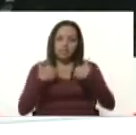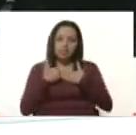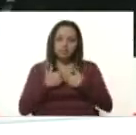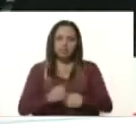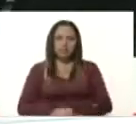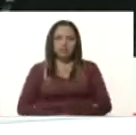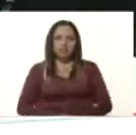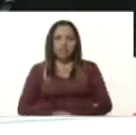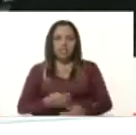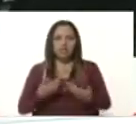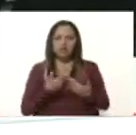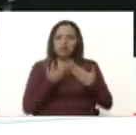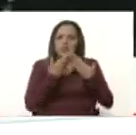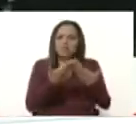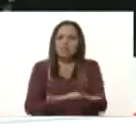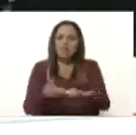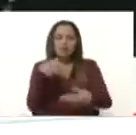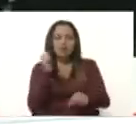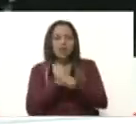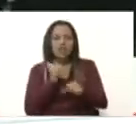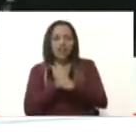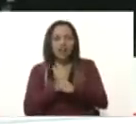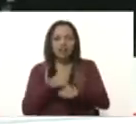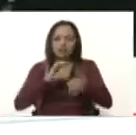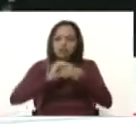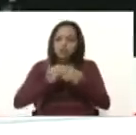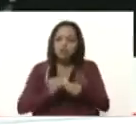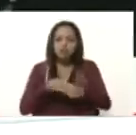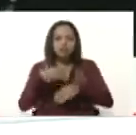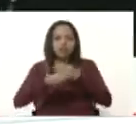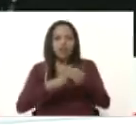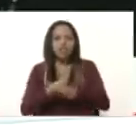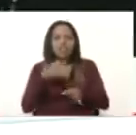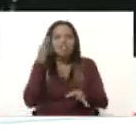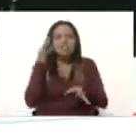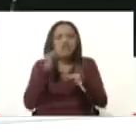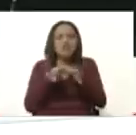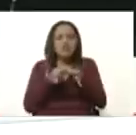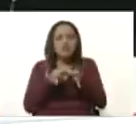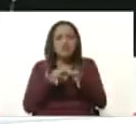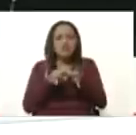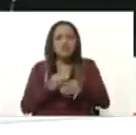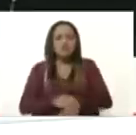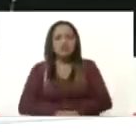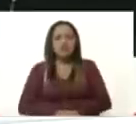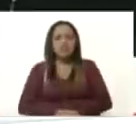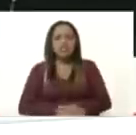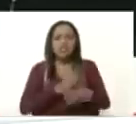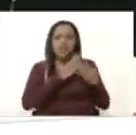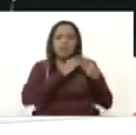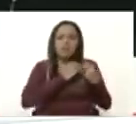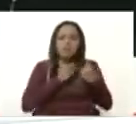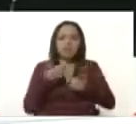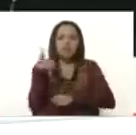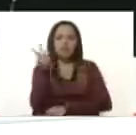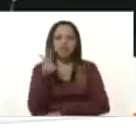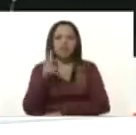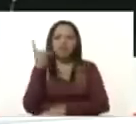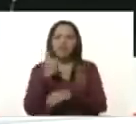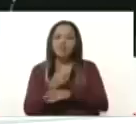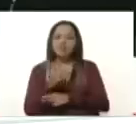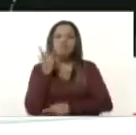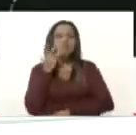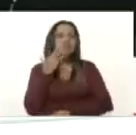su entrega, en su trabajo, en su productividad y en su fe y esperanza en Venezuela. Tomemos ejemplo de